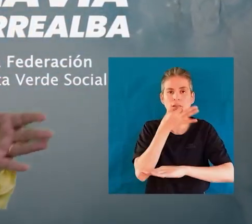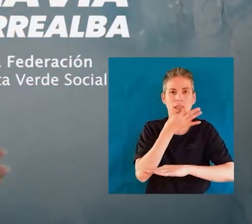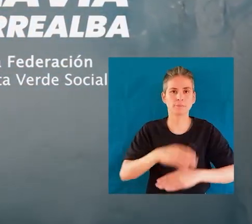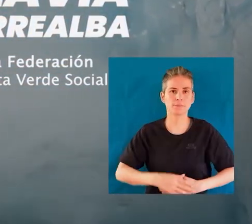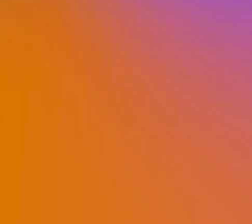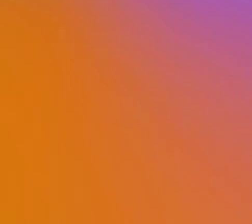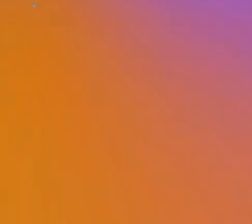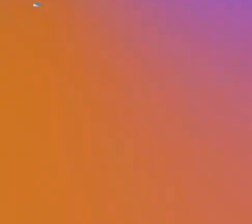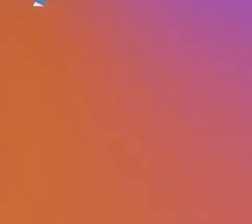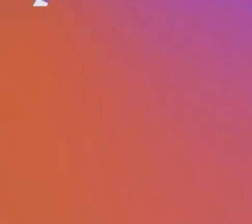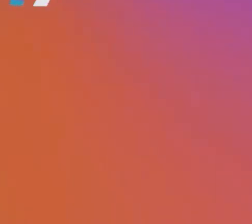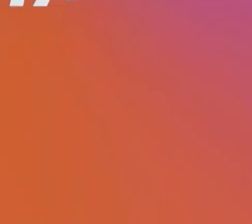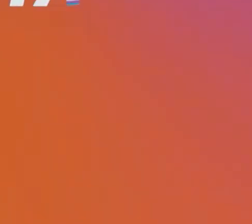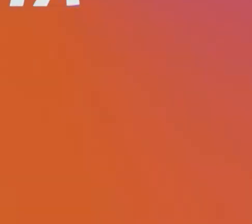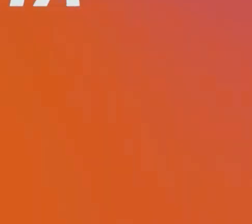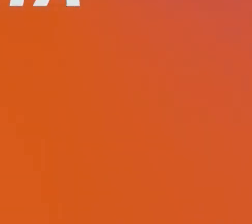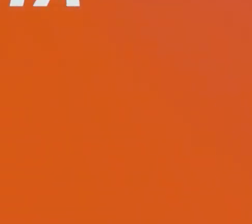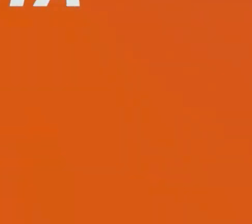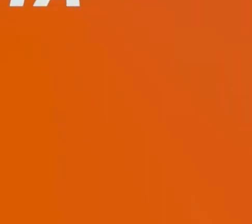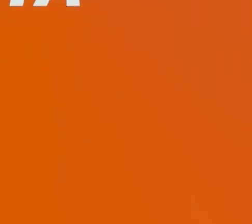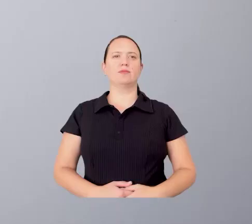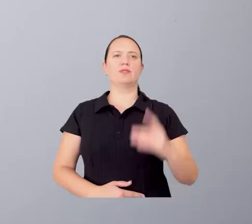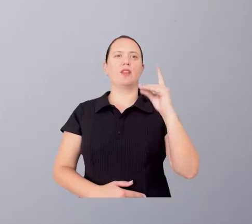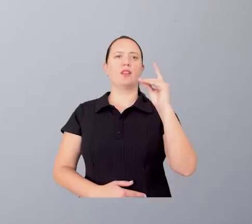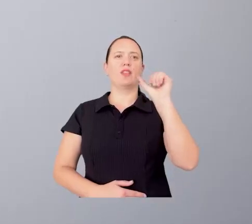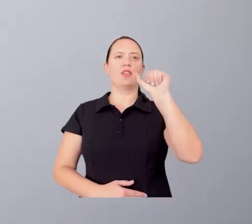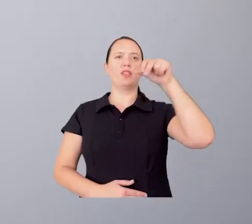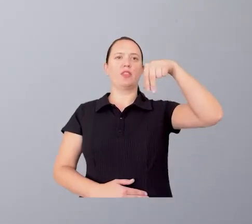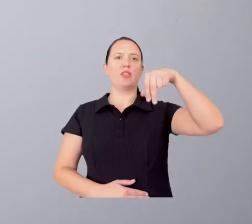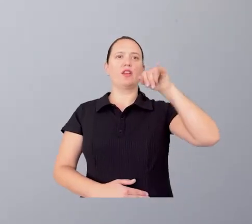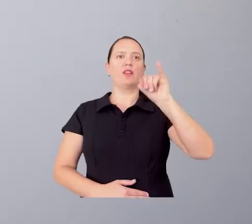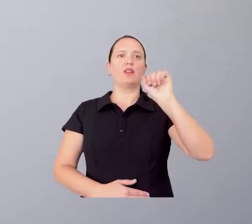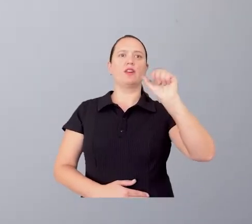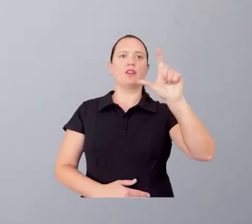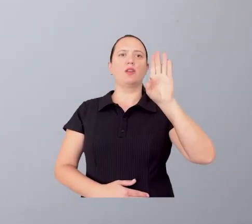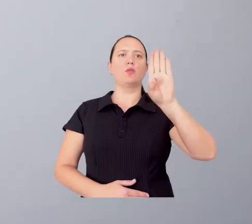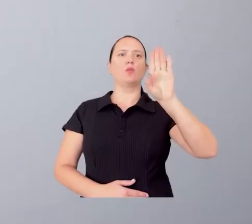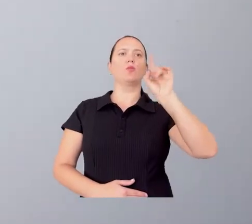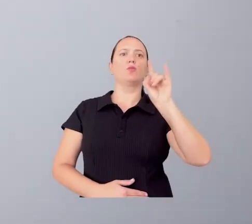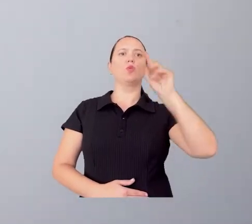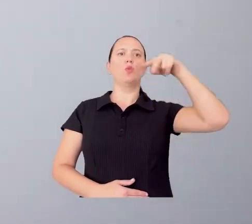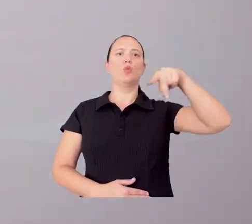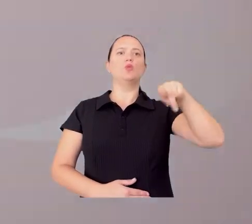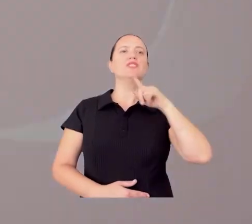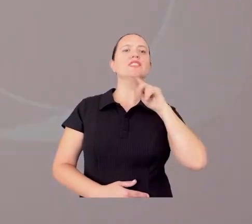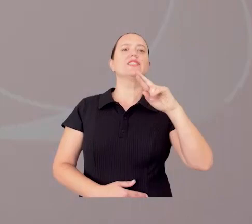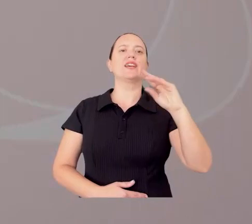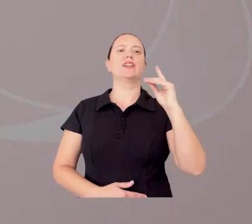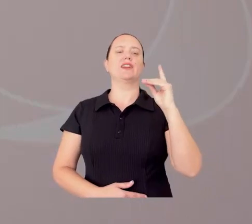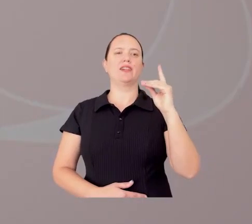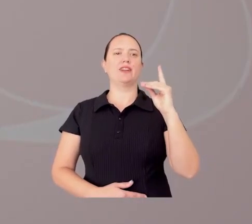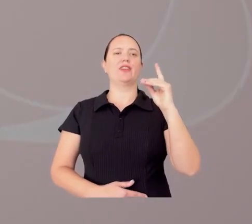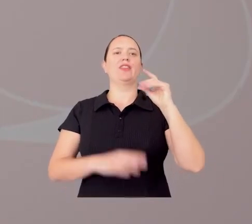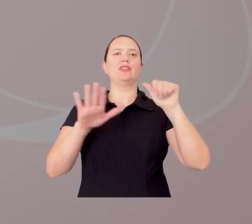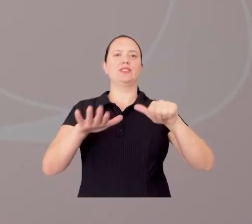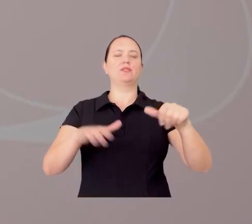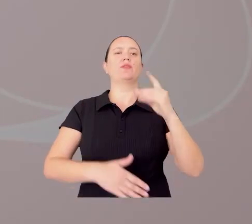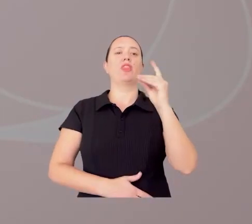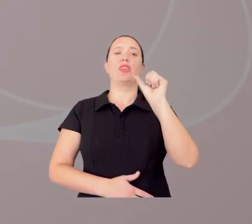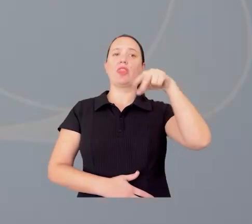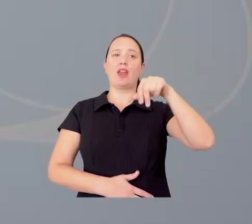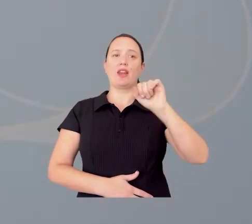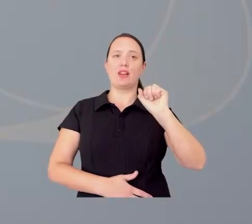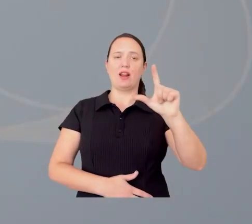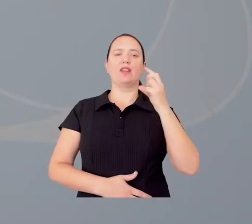regionalista verde Daniel Booster de 16 Daniel Booster 35